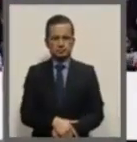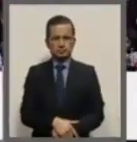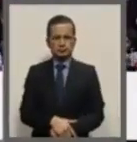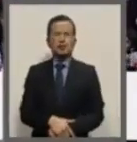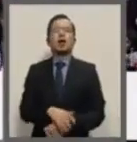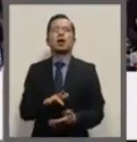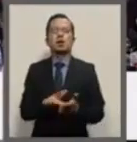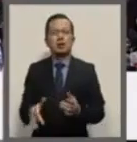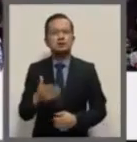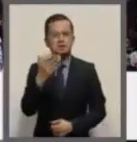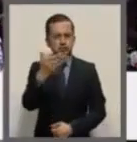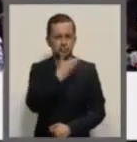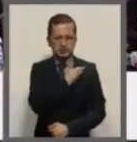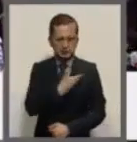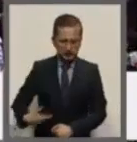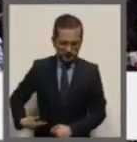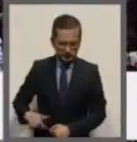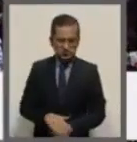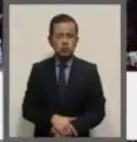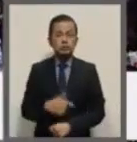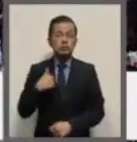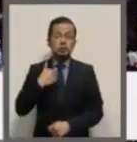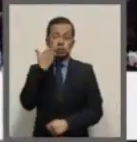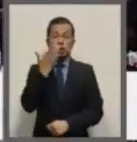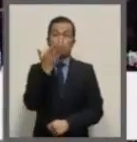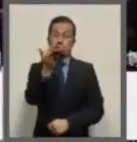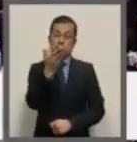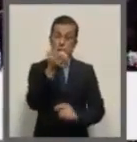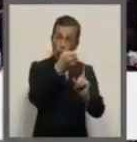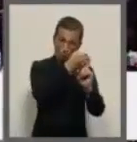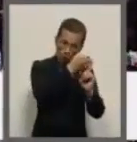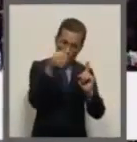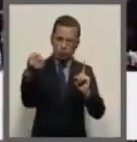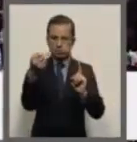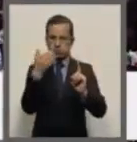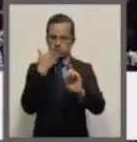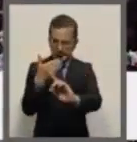Gracias, presidente. Por una moción de procedimiento.